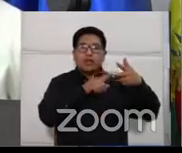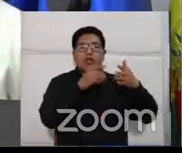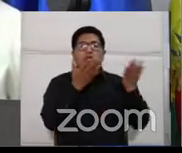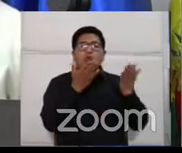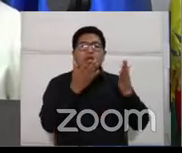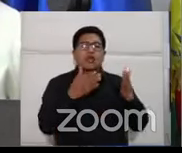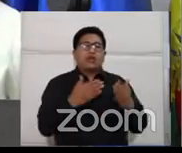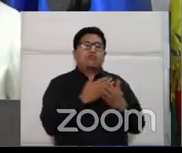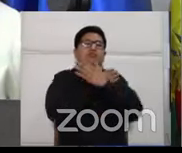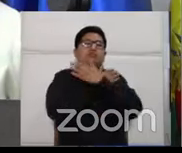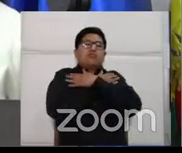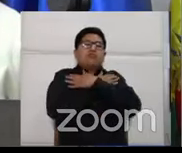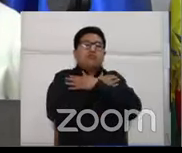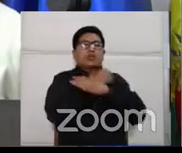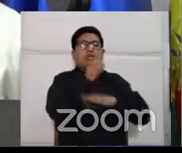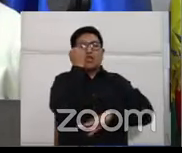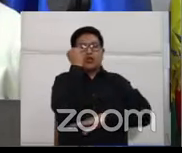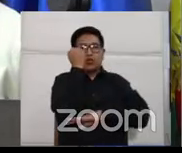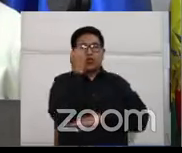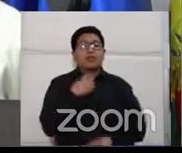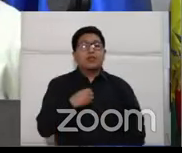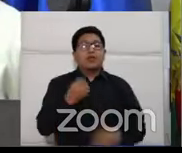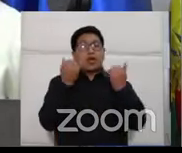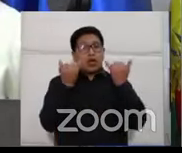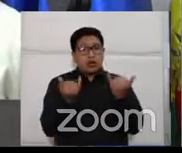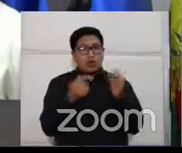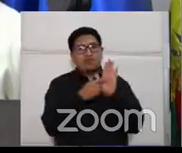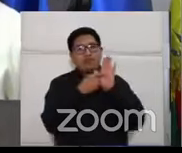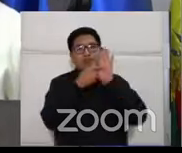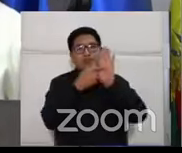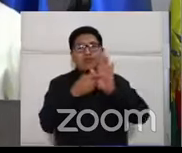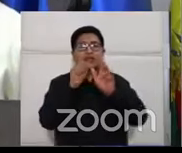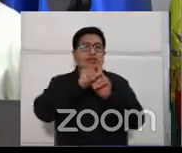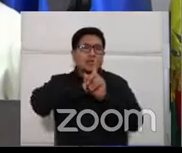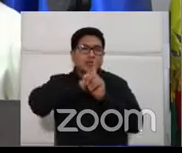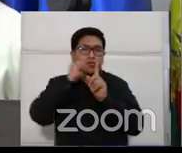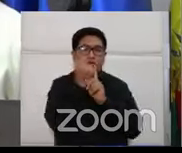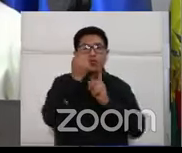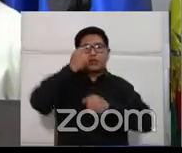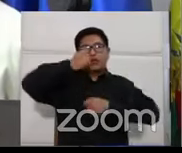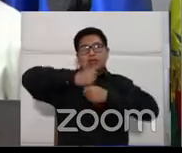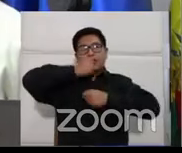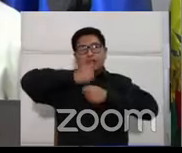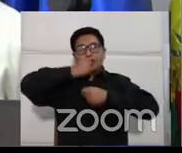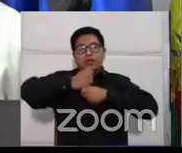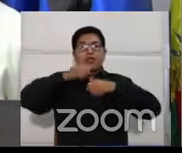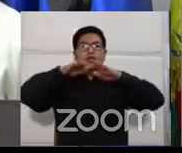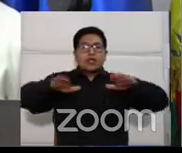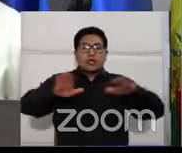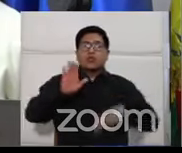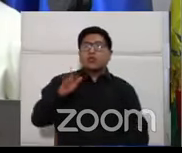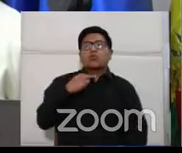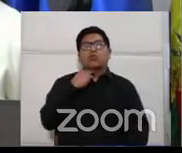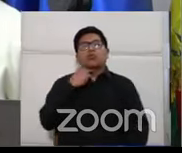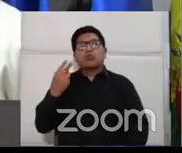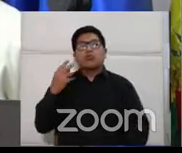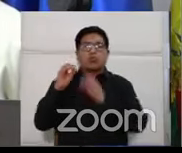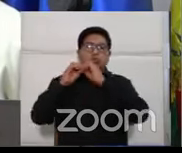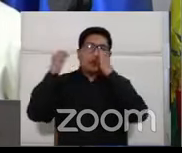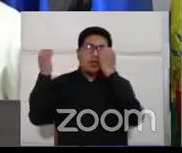continuación vamos a hacer una análisis de situación del trabajo infantil en bolivia antes de las voces de las organizaciones de las hnas